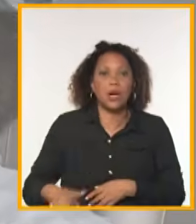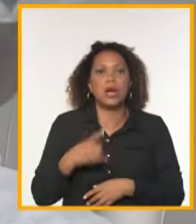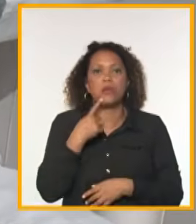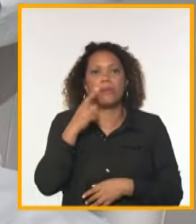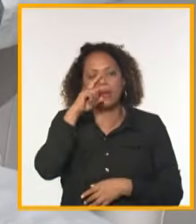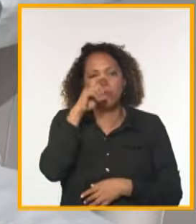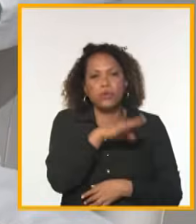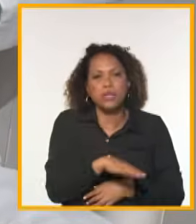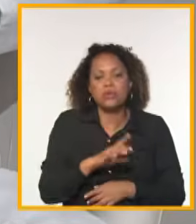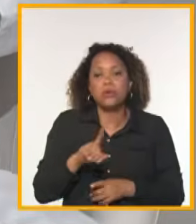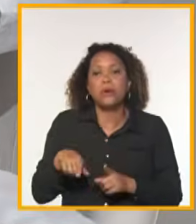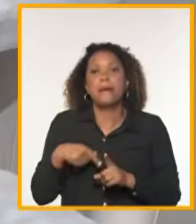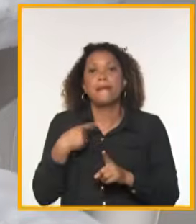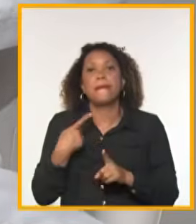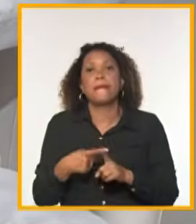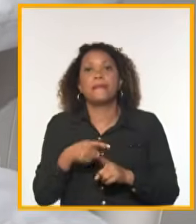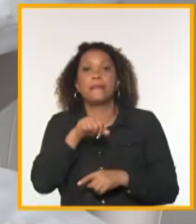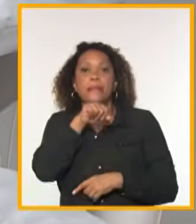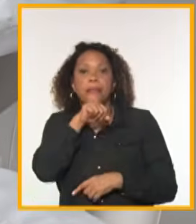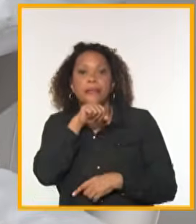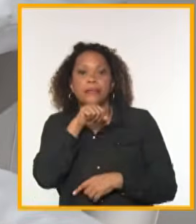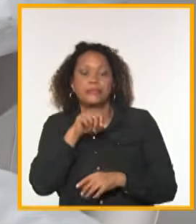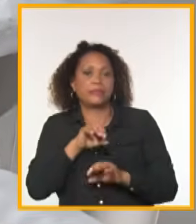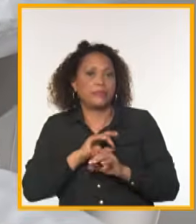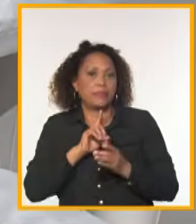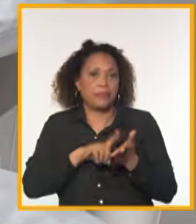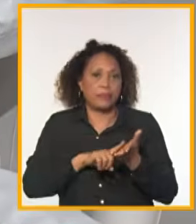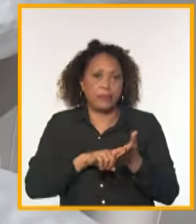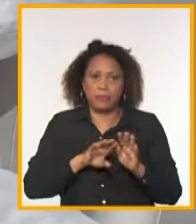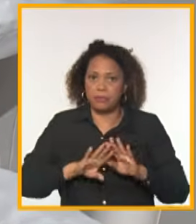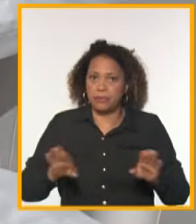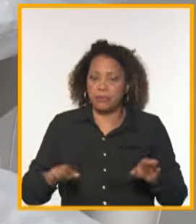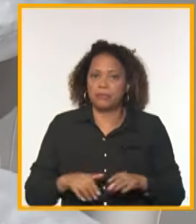niños y sus padres. ¿Ves?